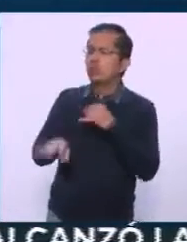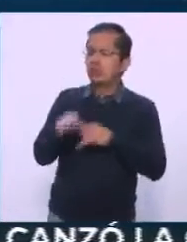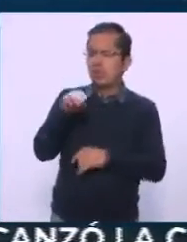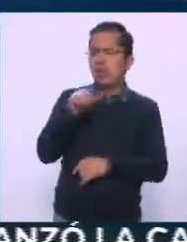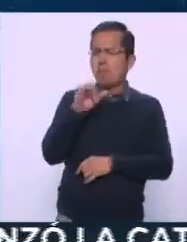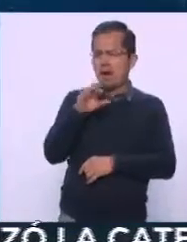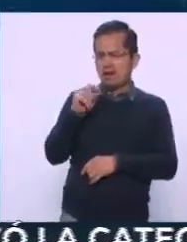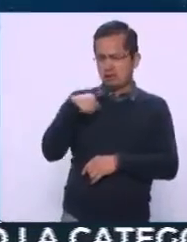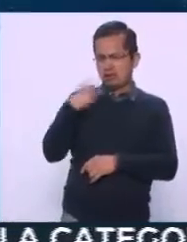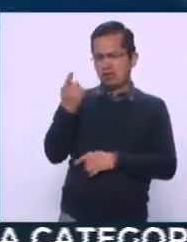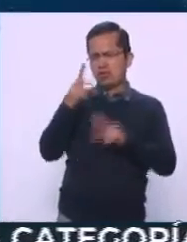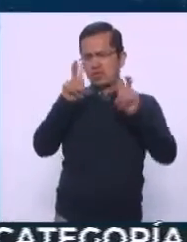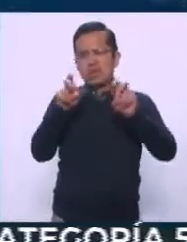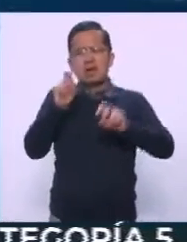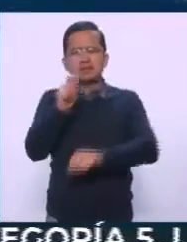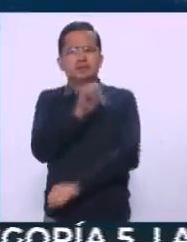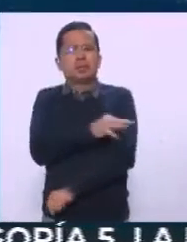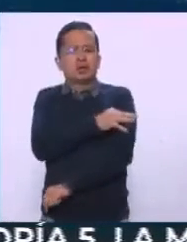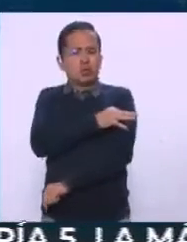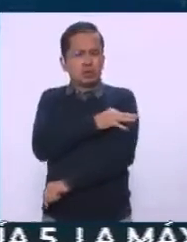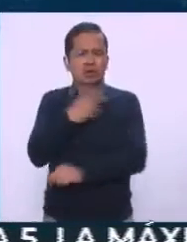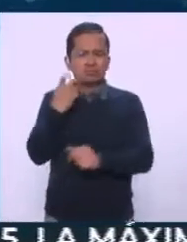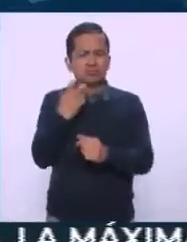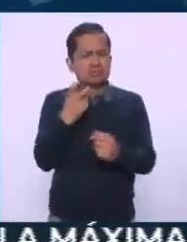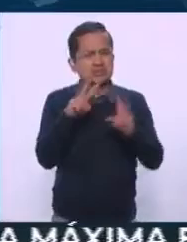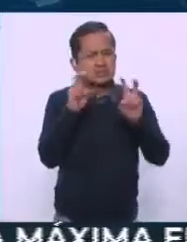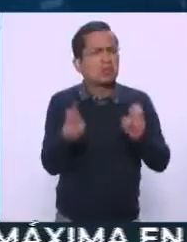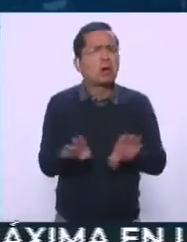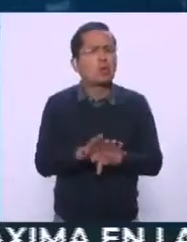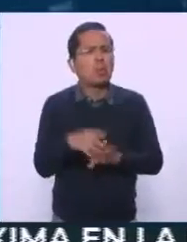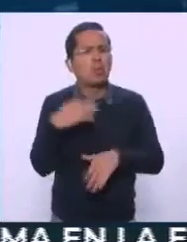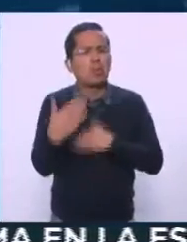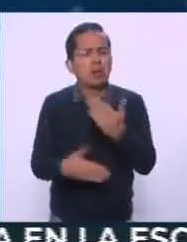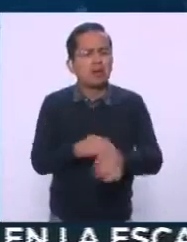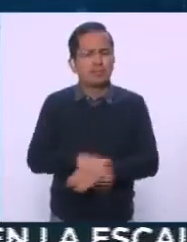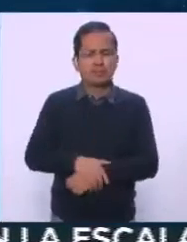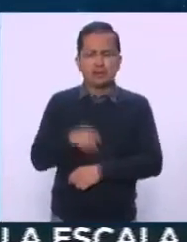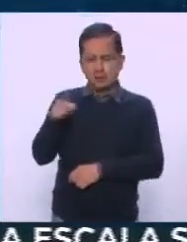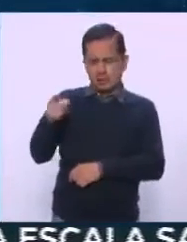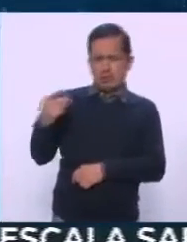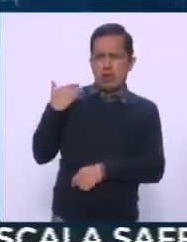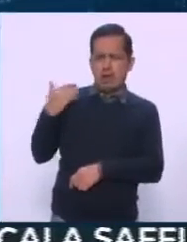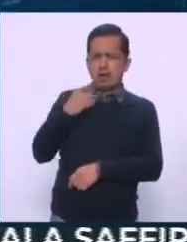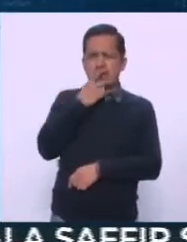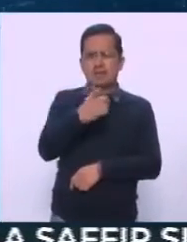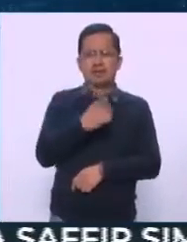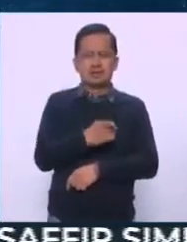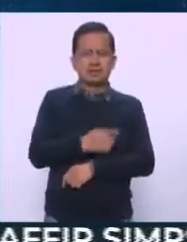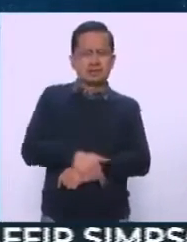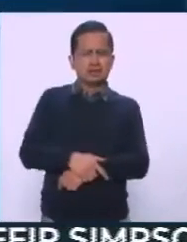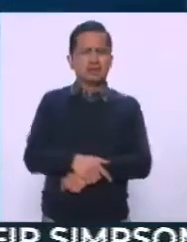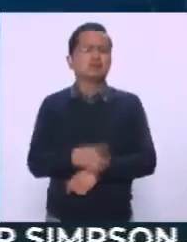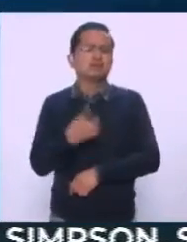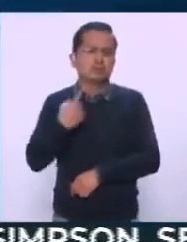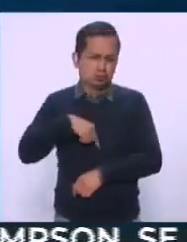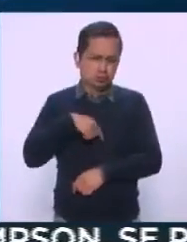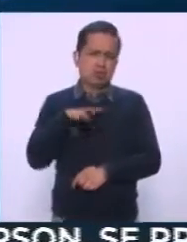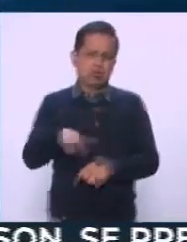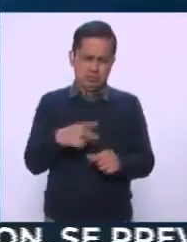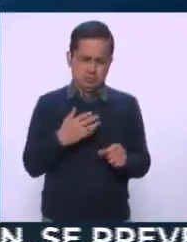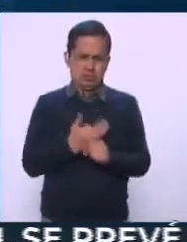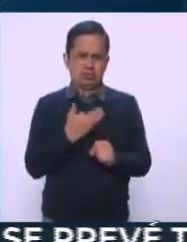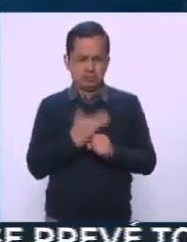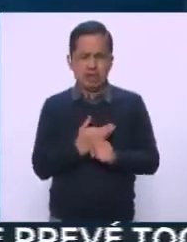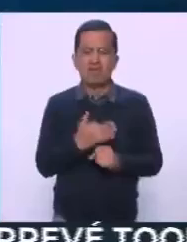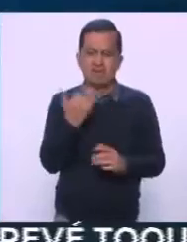poquito dimensionar en dónde nos encontramos ahí. Tú decías hace un momento que todavía estamos en medio de un proceso